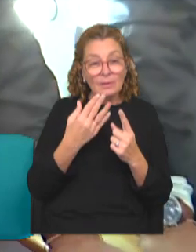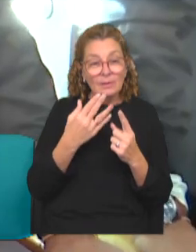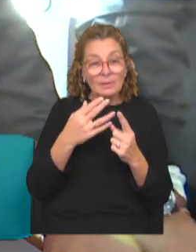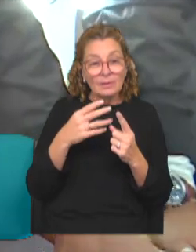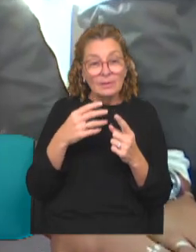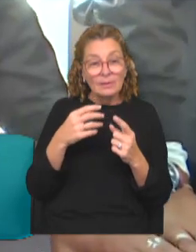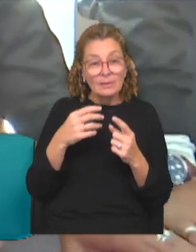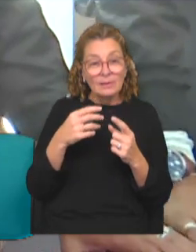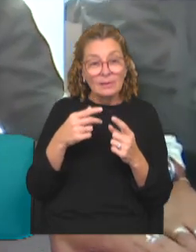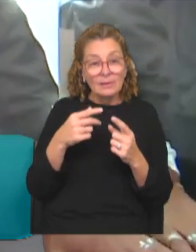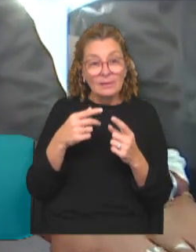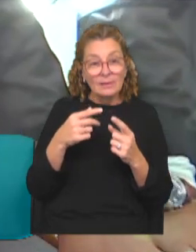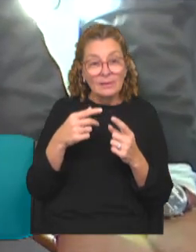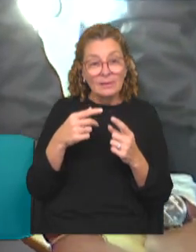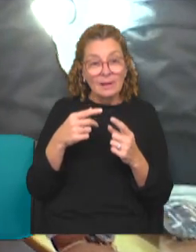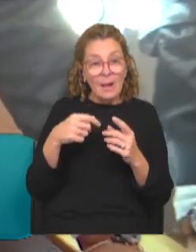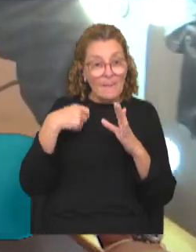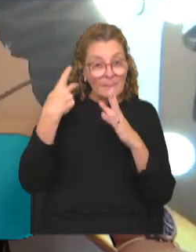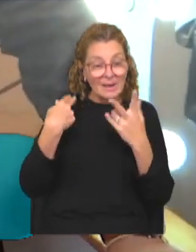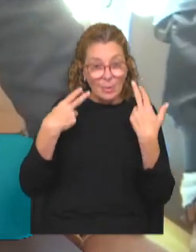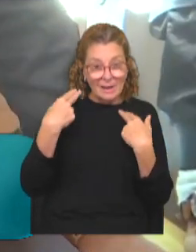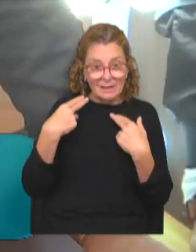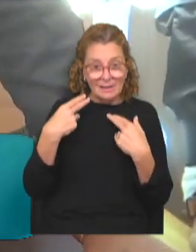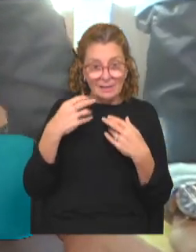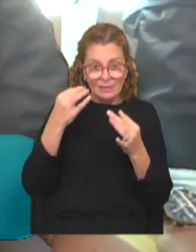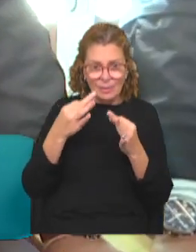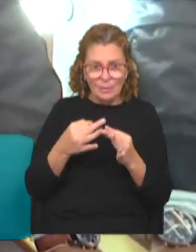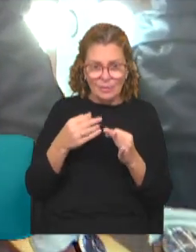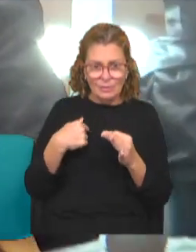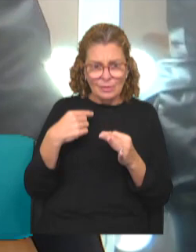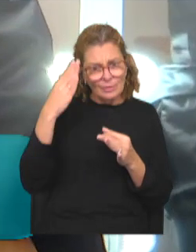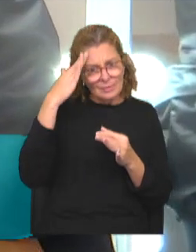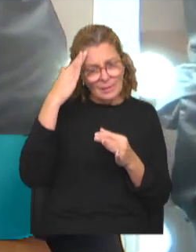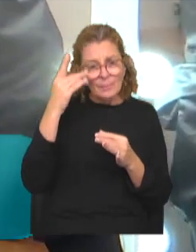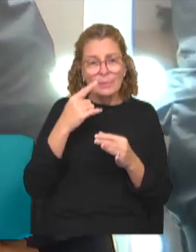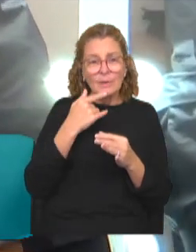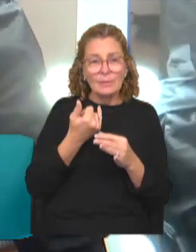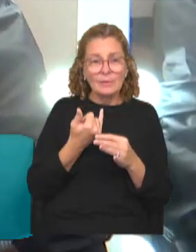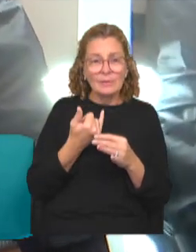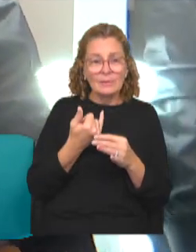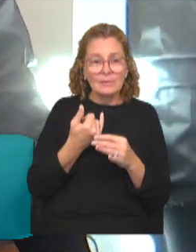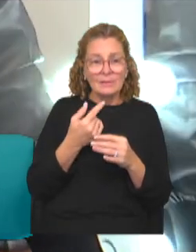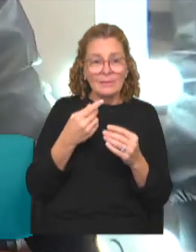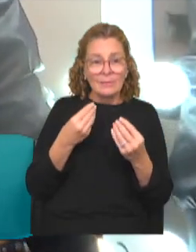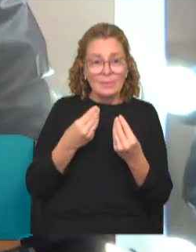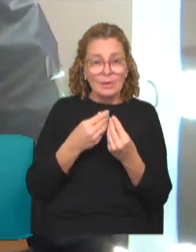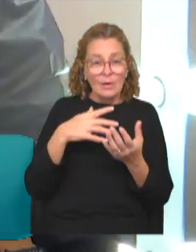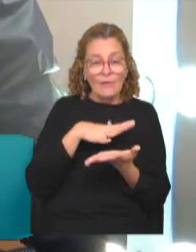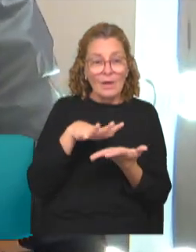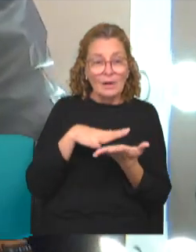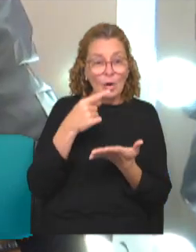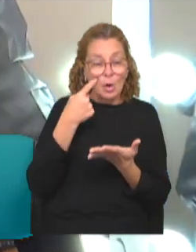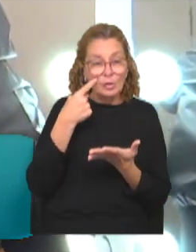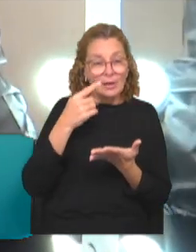camioneta, entonces, al ser una peluquería móvil, seguramente... porque yo sé que, por ejemplo, conozco varias vecinas o en mi barrio conocía